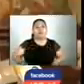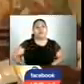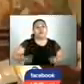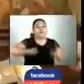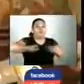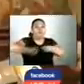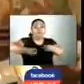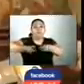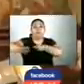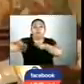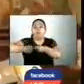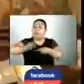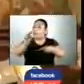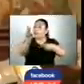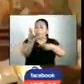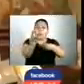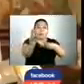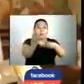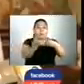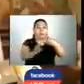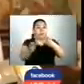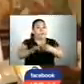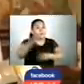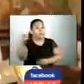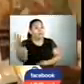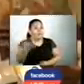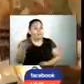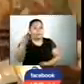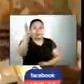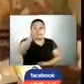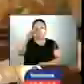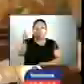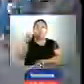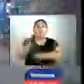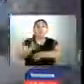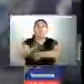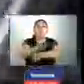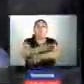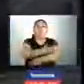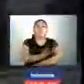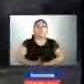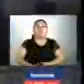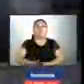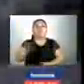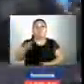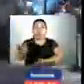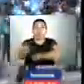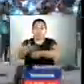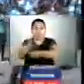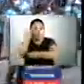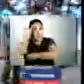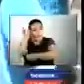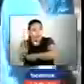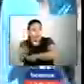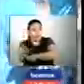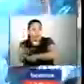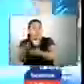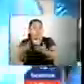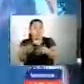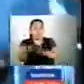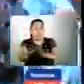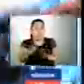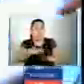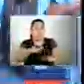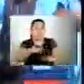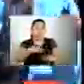y tenemos otros temas que le urgen al país para seguir saliendo adelante. El partido Nuevas Ideas también tendrá el